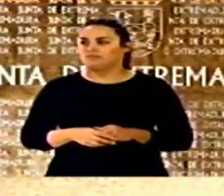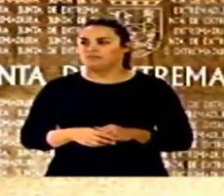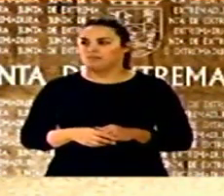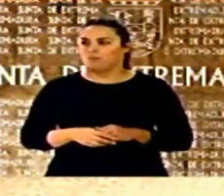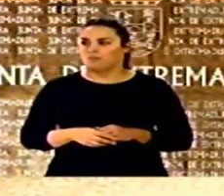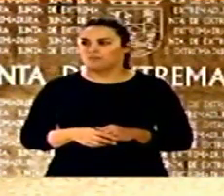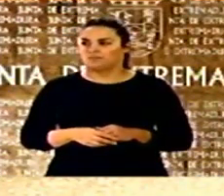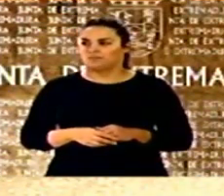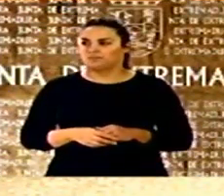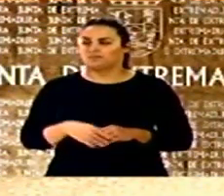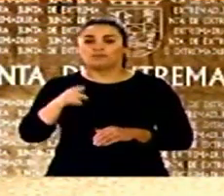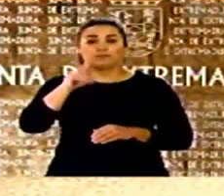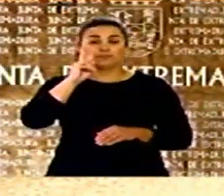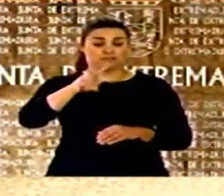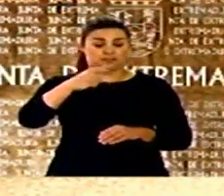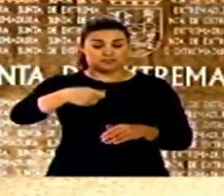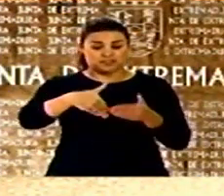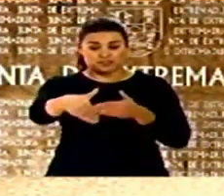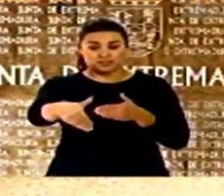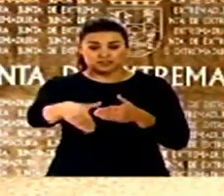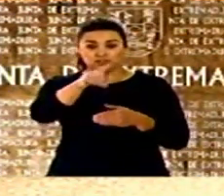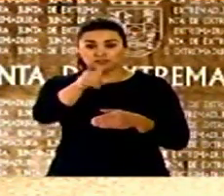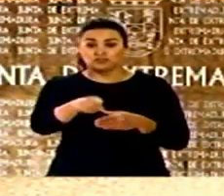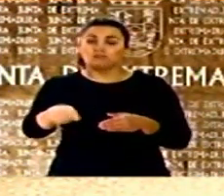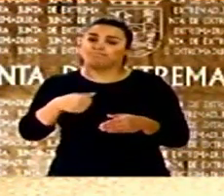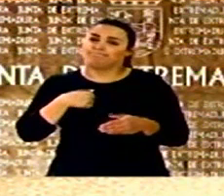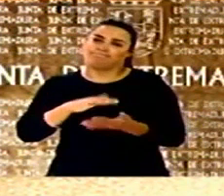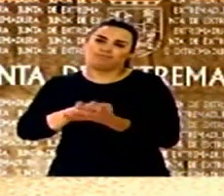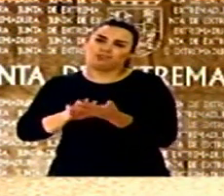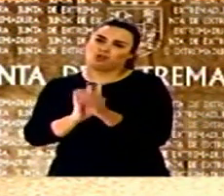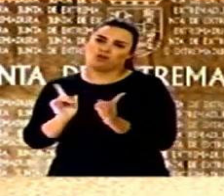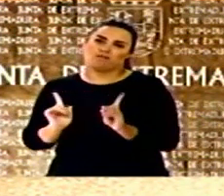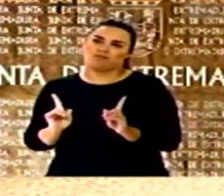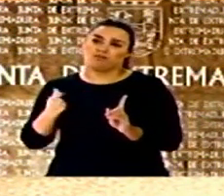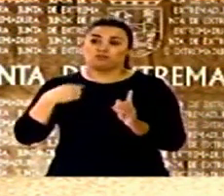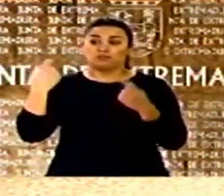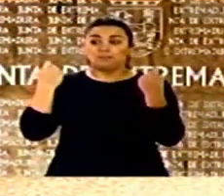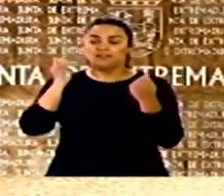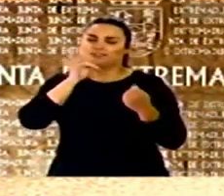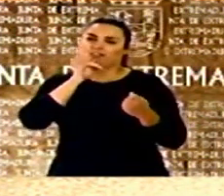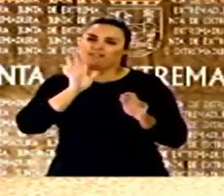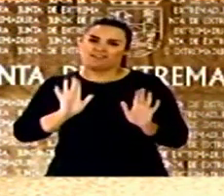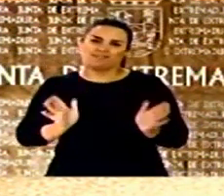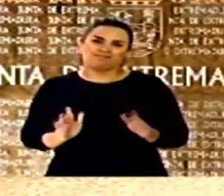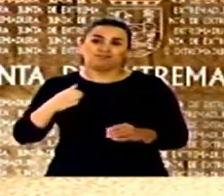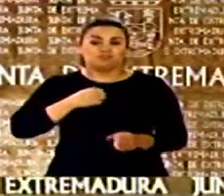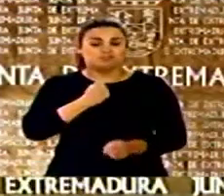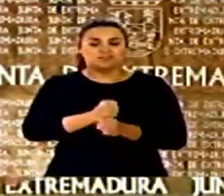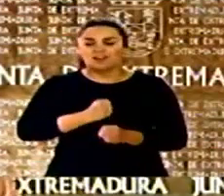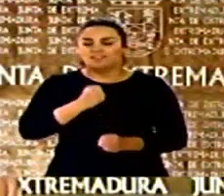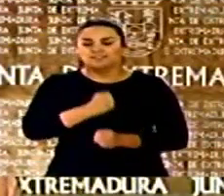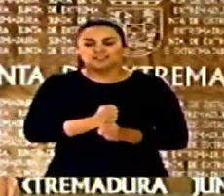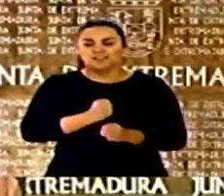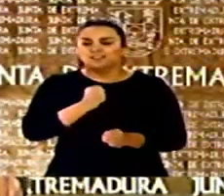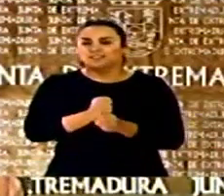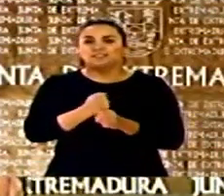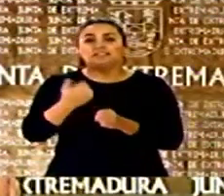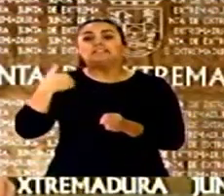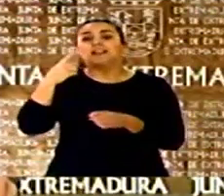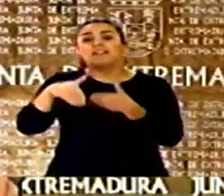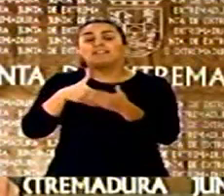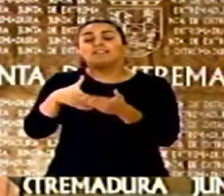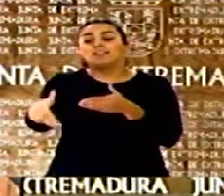sí, todo lo que podamos hacer. Yo además ya he tenido la oportunidad de hablarlo en algún momento con el Ministerio, porque algo que